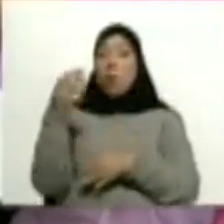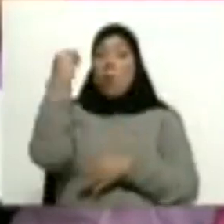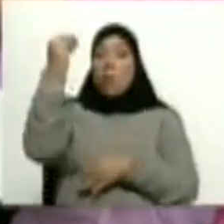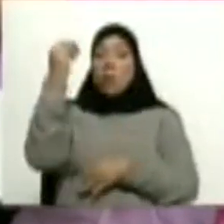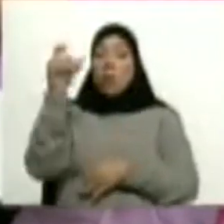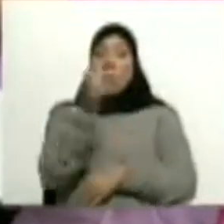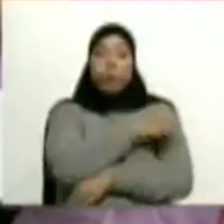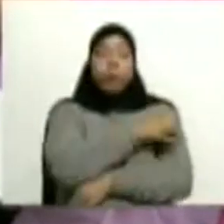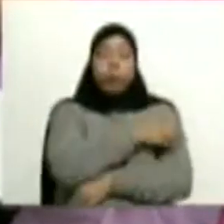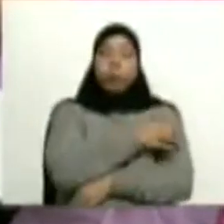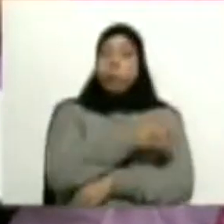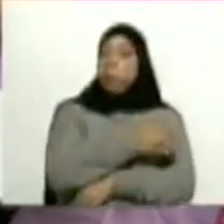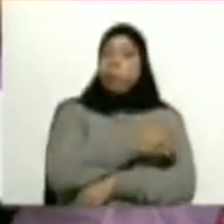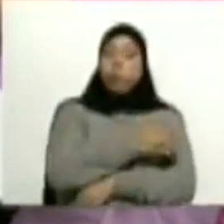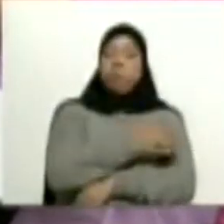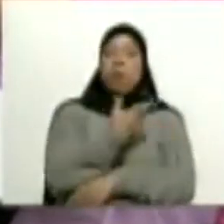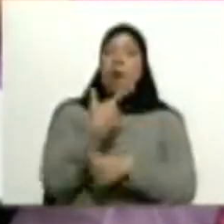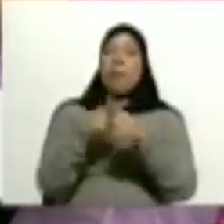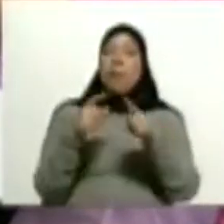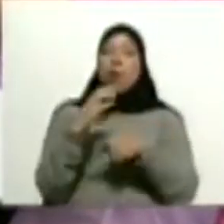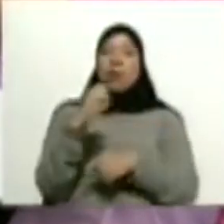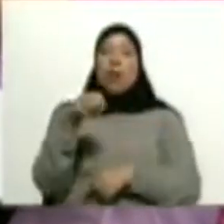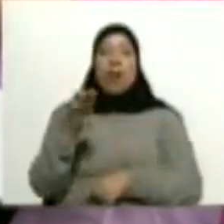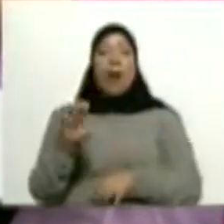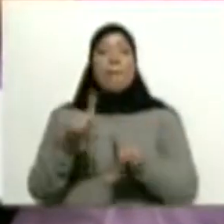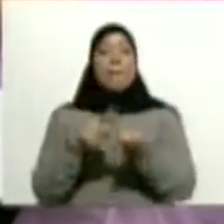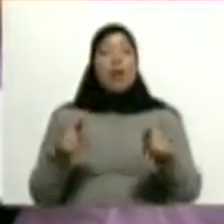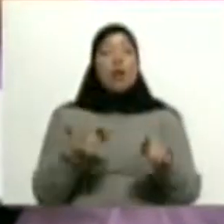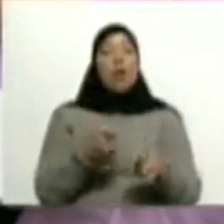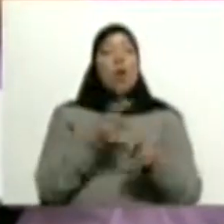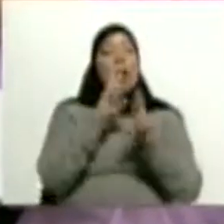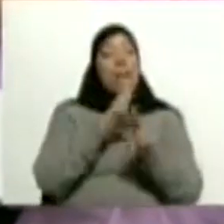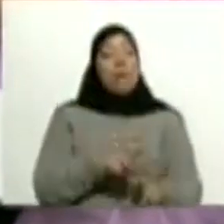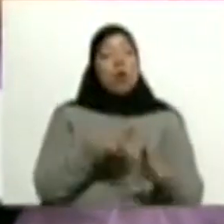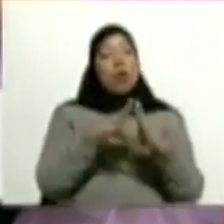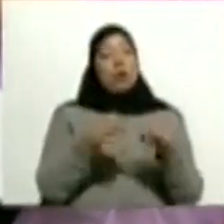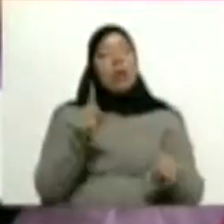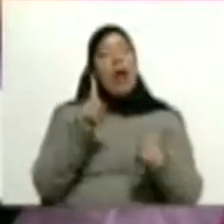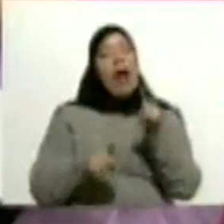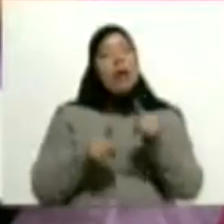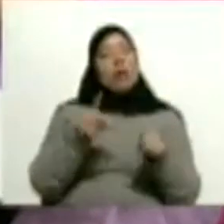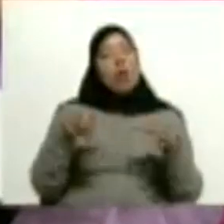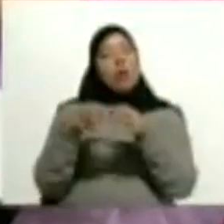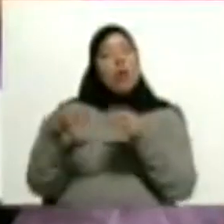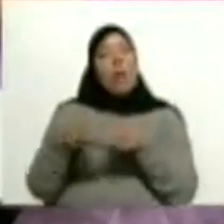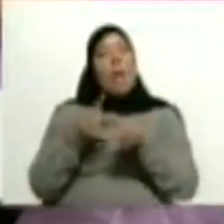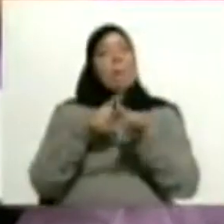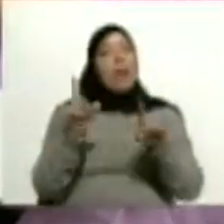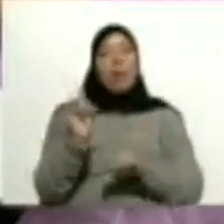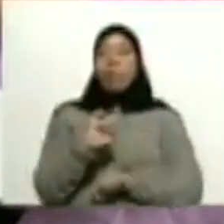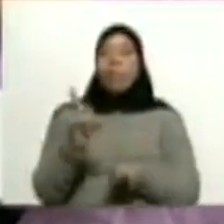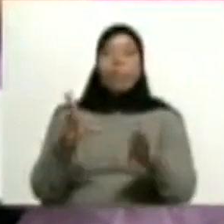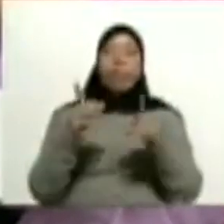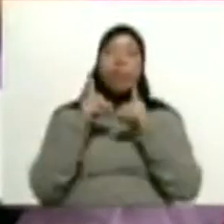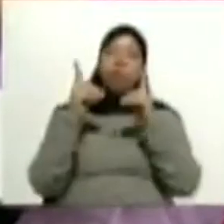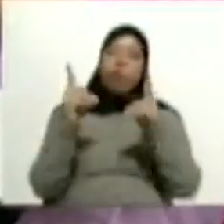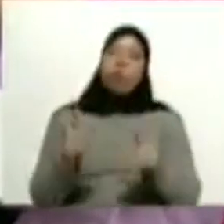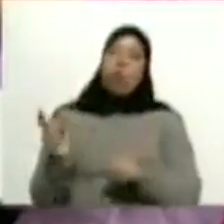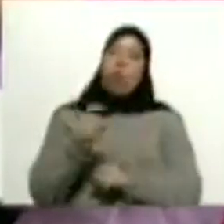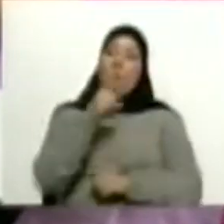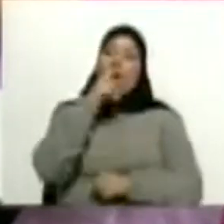haber desarrollado un Consejo Nacional Electoral que solamente respondiera a algunas toldas políticas. Pero esa no fue la